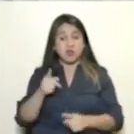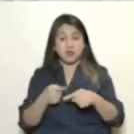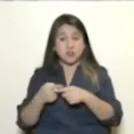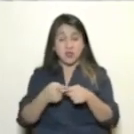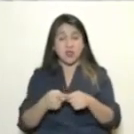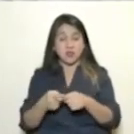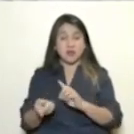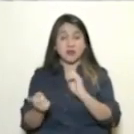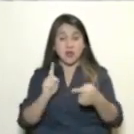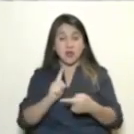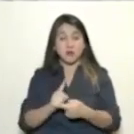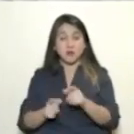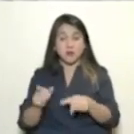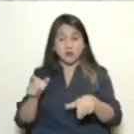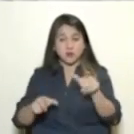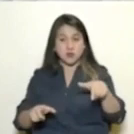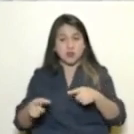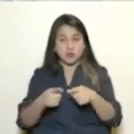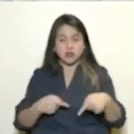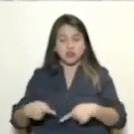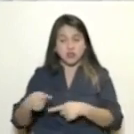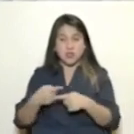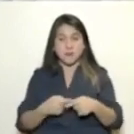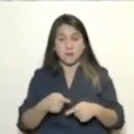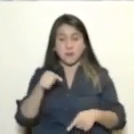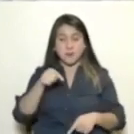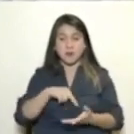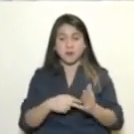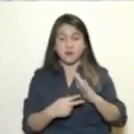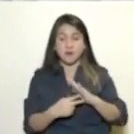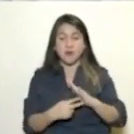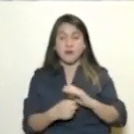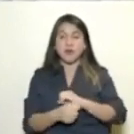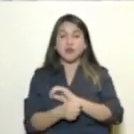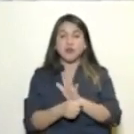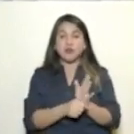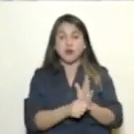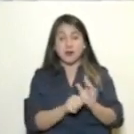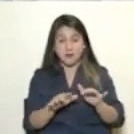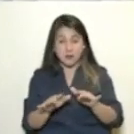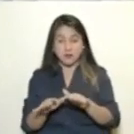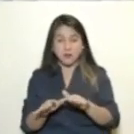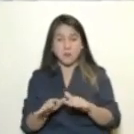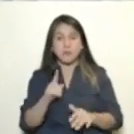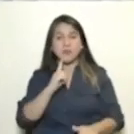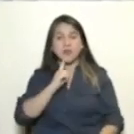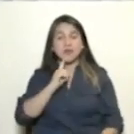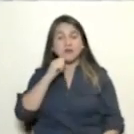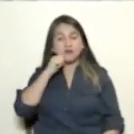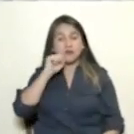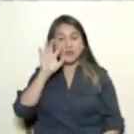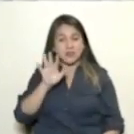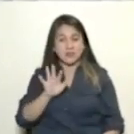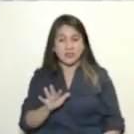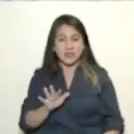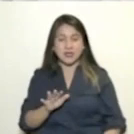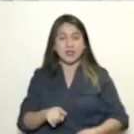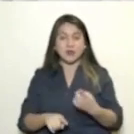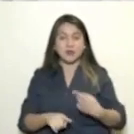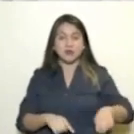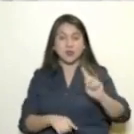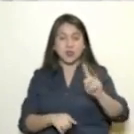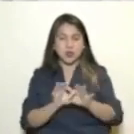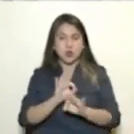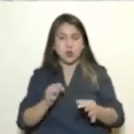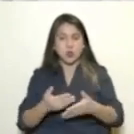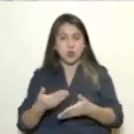cambio civilizatorio, porque esta crisis tiene una característica que ninguna de las anteriores crisis ha tenido,